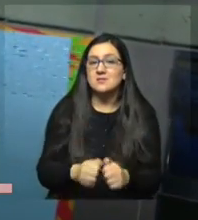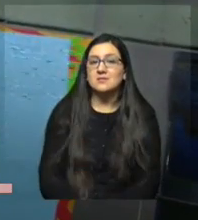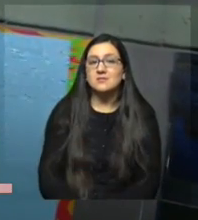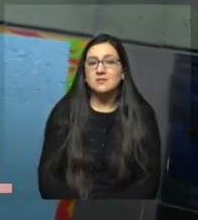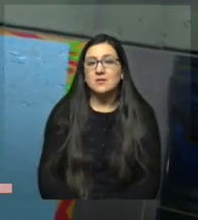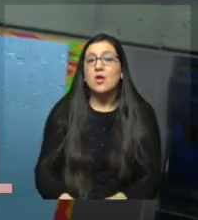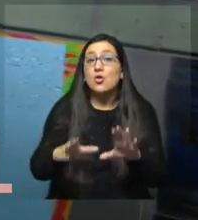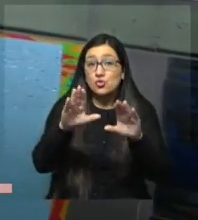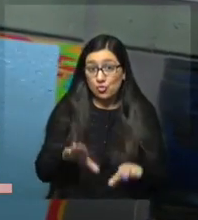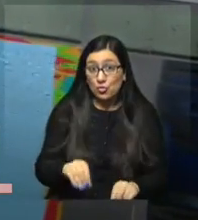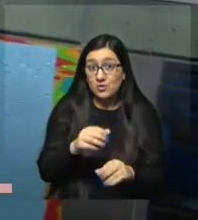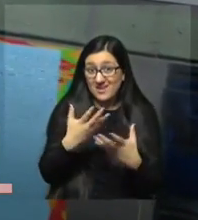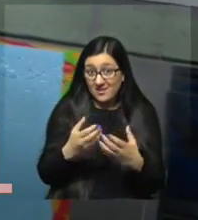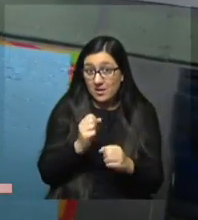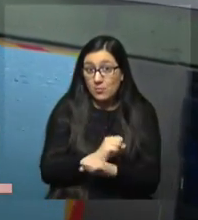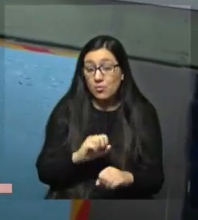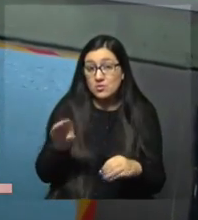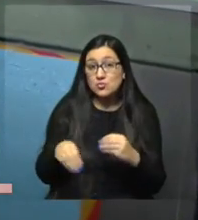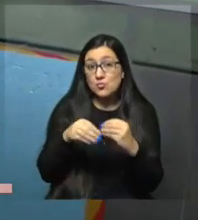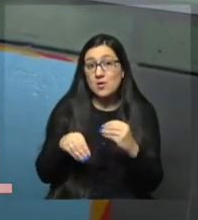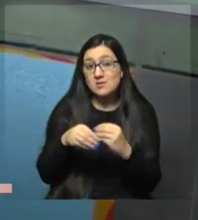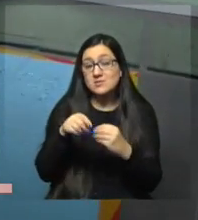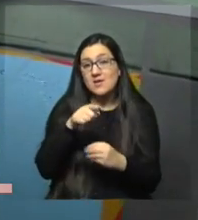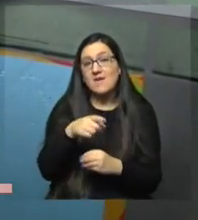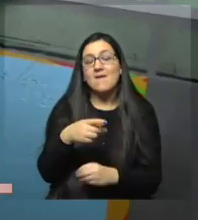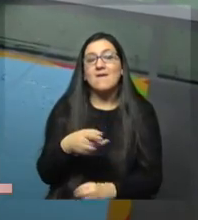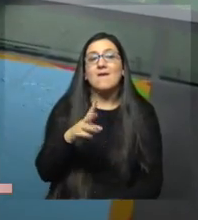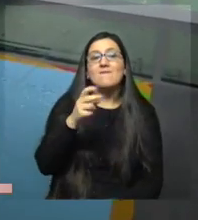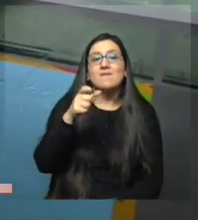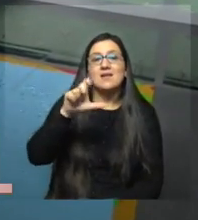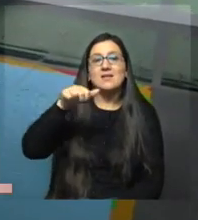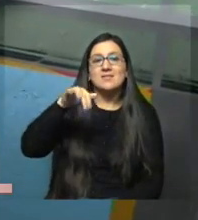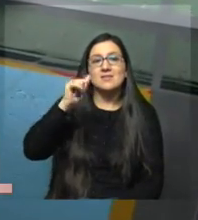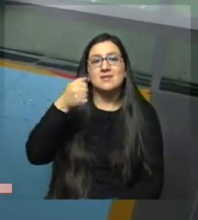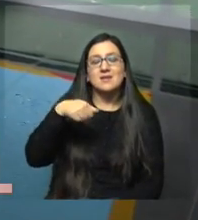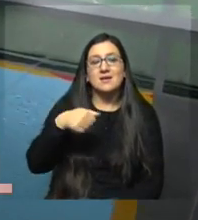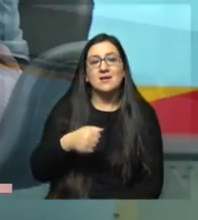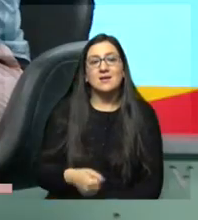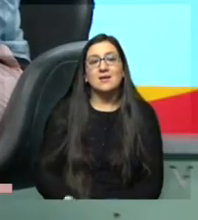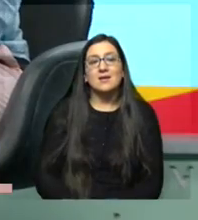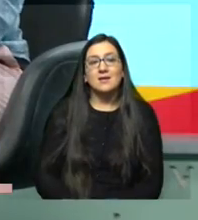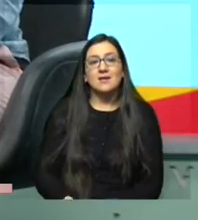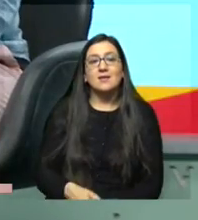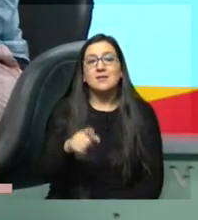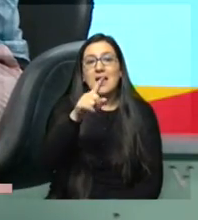Todos y todas se pueden sumar. Valentina tiene ahí las redes que eran... @buentrato_uy.